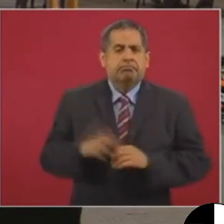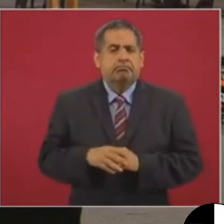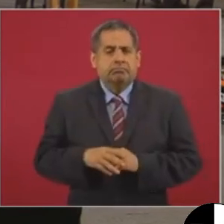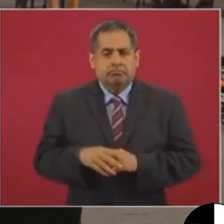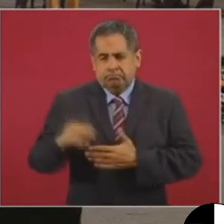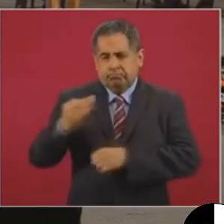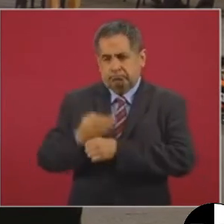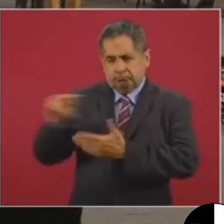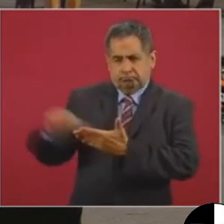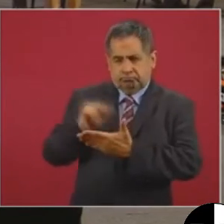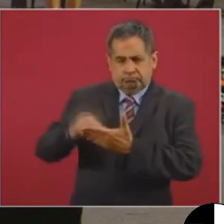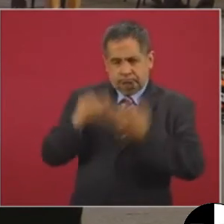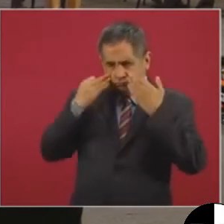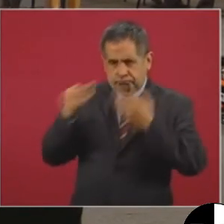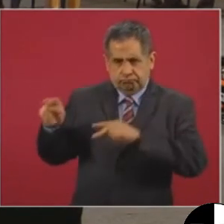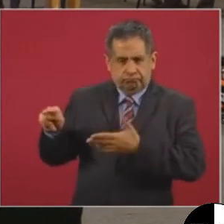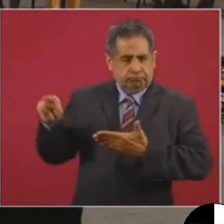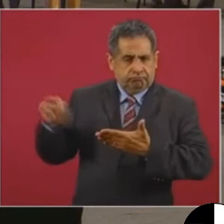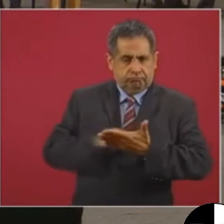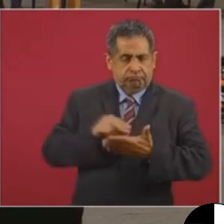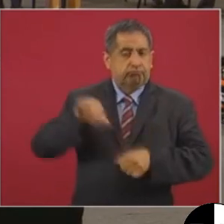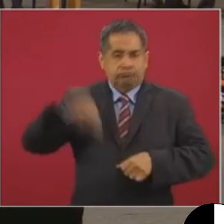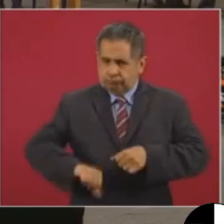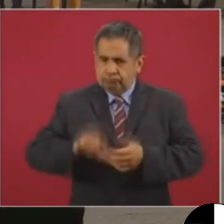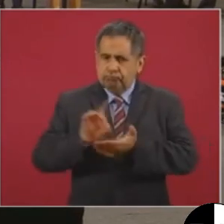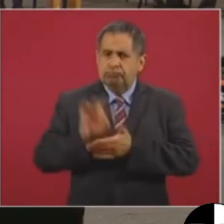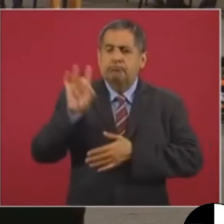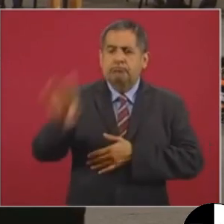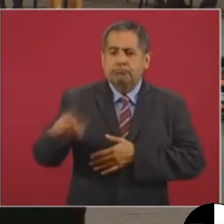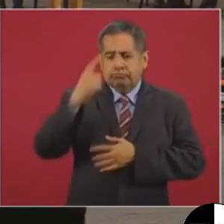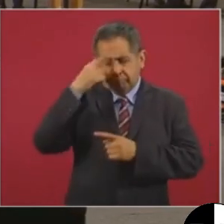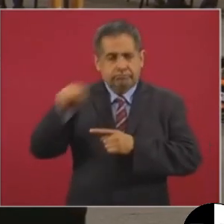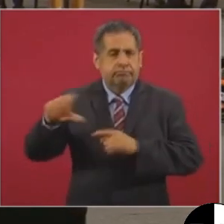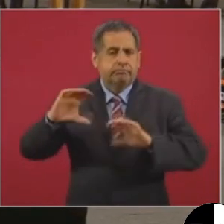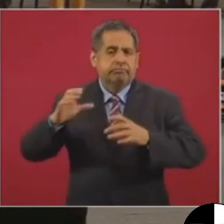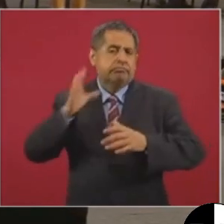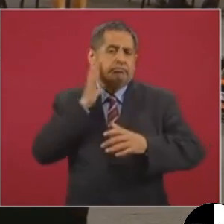firmar la iniciativa que vamos a enviar hoy mismo a la Cámara de Diputados.